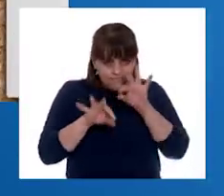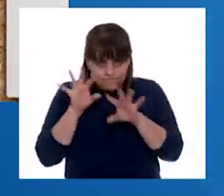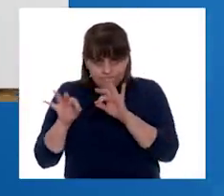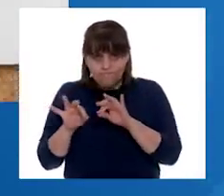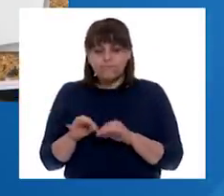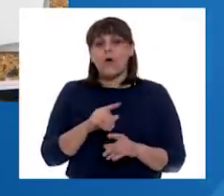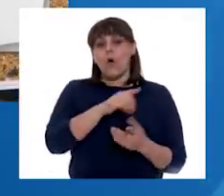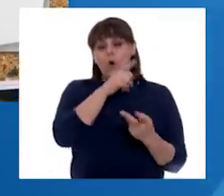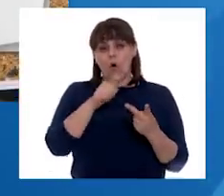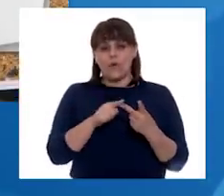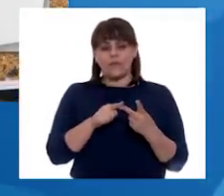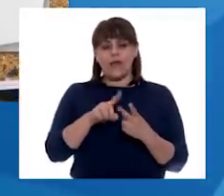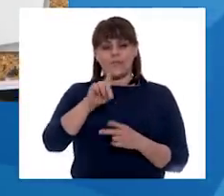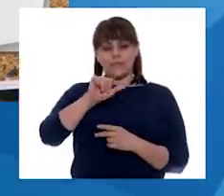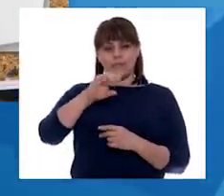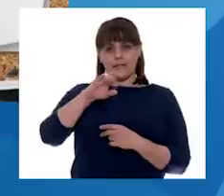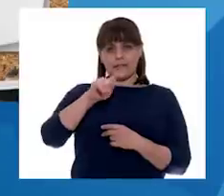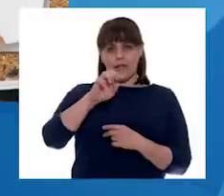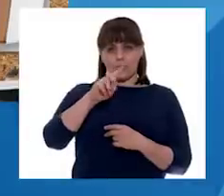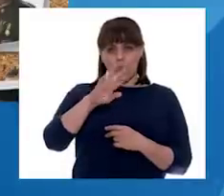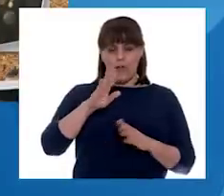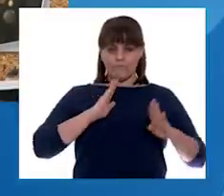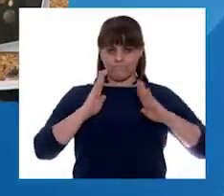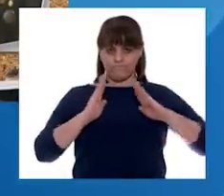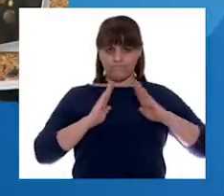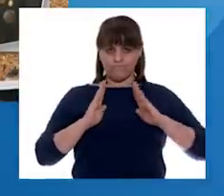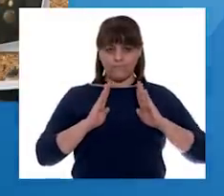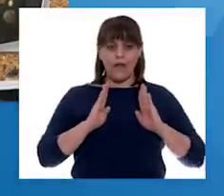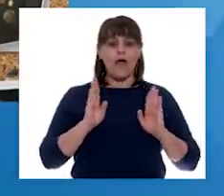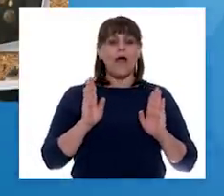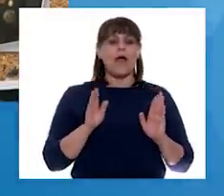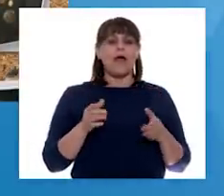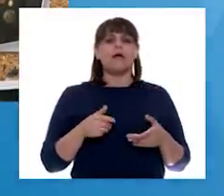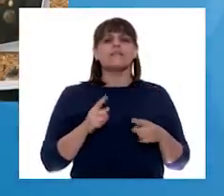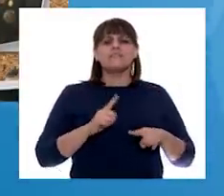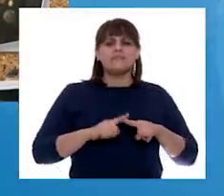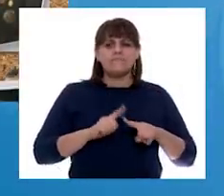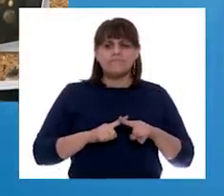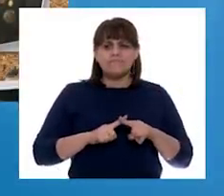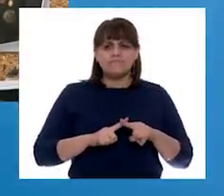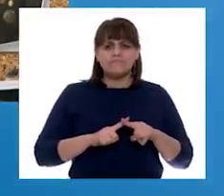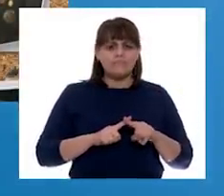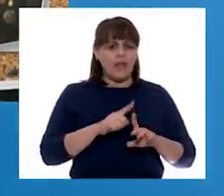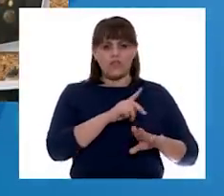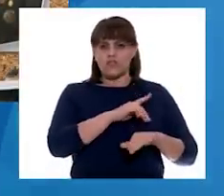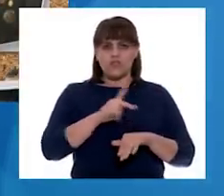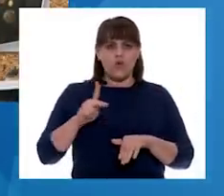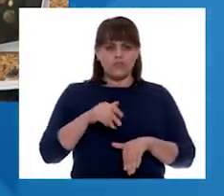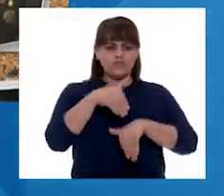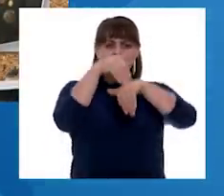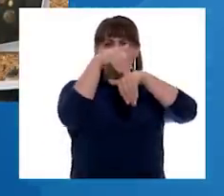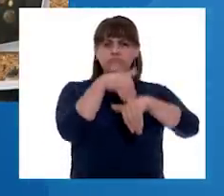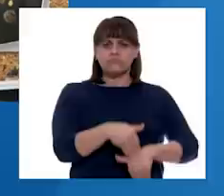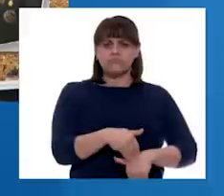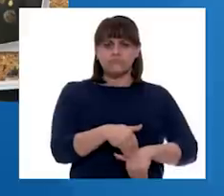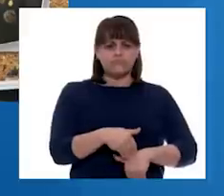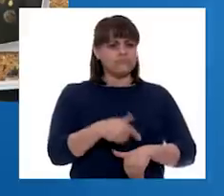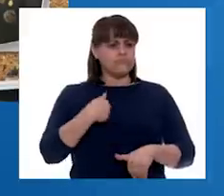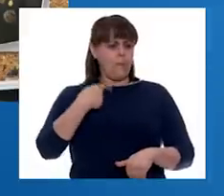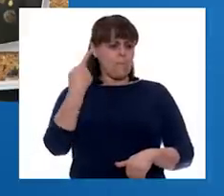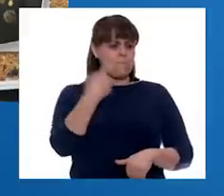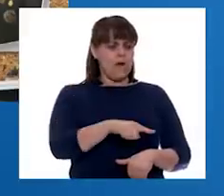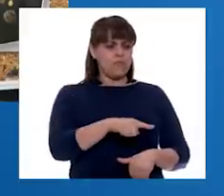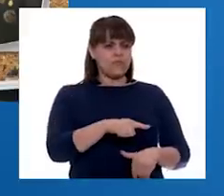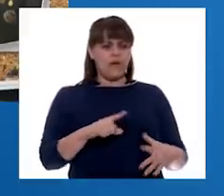militar. El poder nuevamente recae en un individuo. Ya no hay división de poderes y el mando se ejerce arbitrariamente en